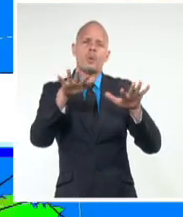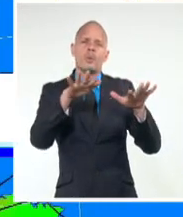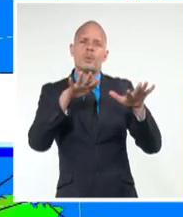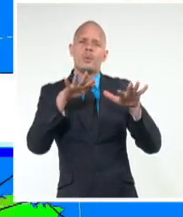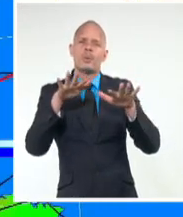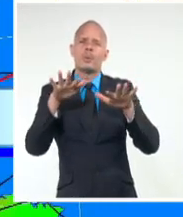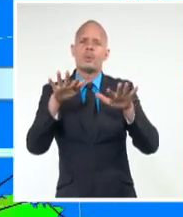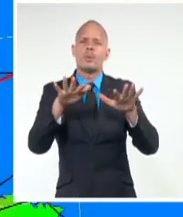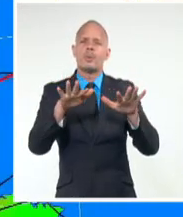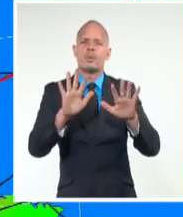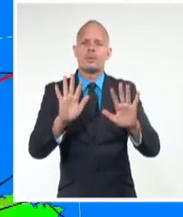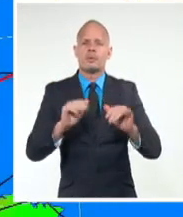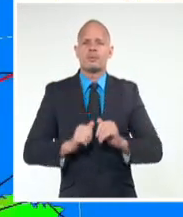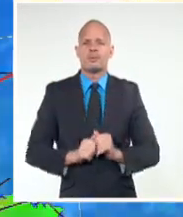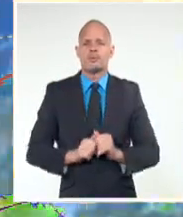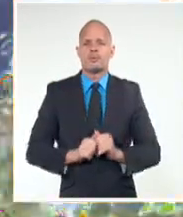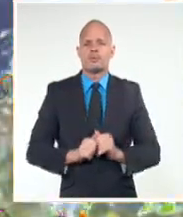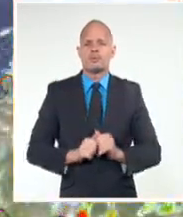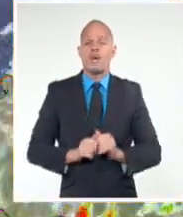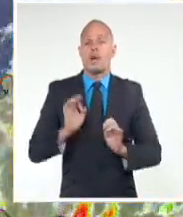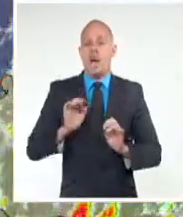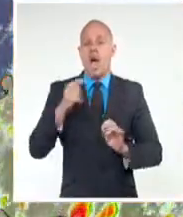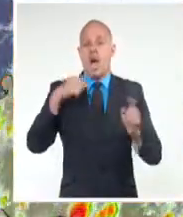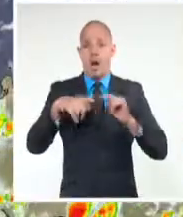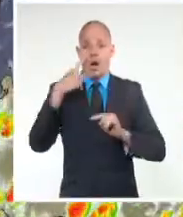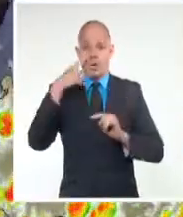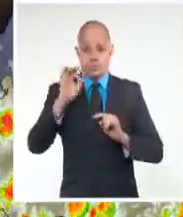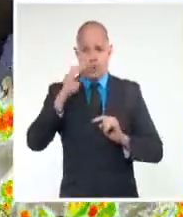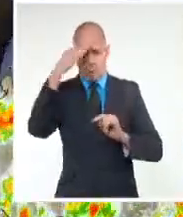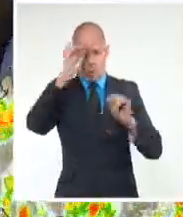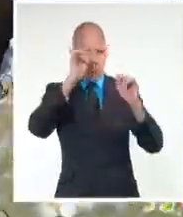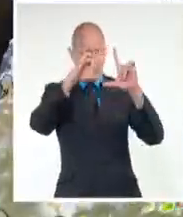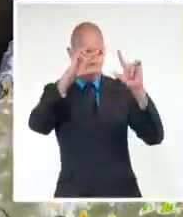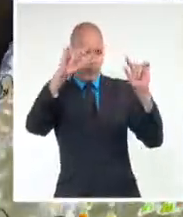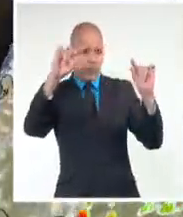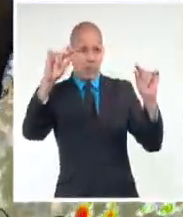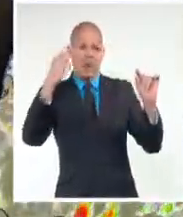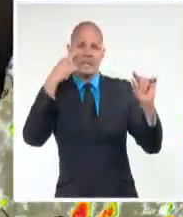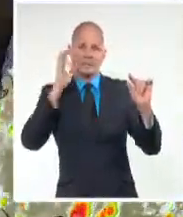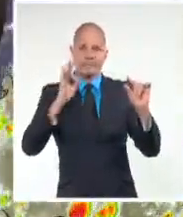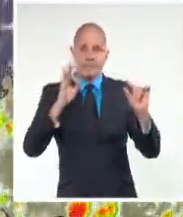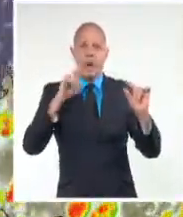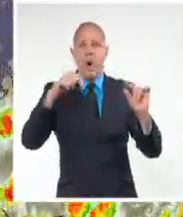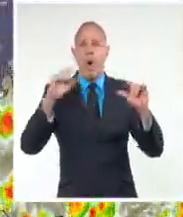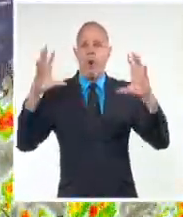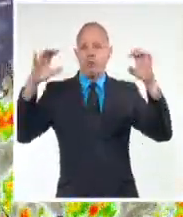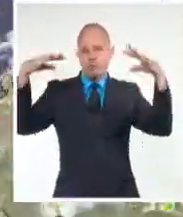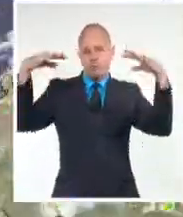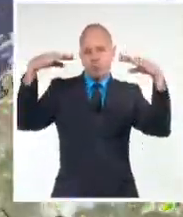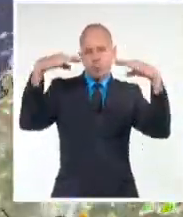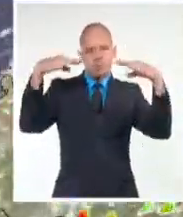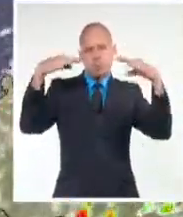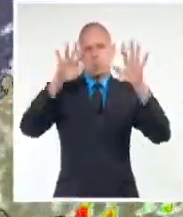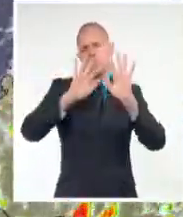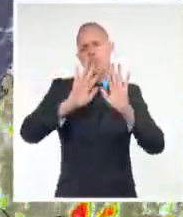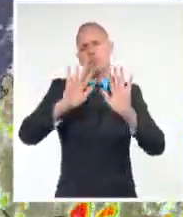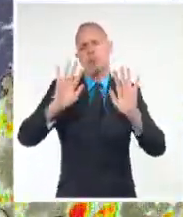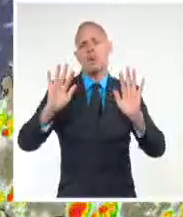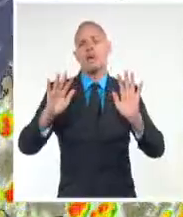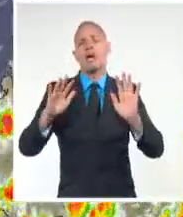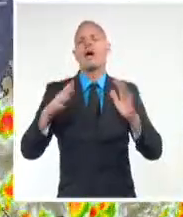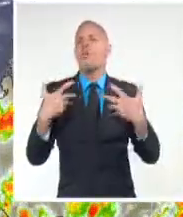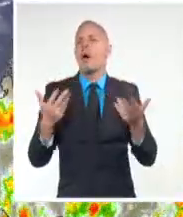nordeste al este sobre todo nuestro país que transporta los nublados hacia zonas de la costa norte y un tiempo fresco en general. Observen que se